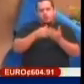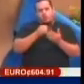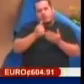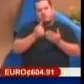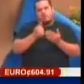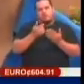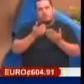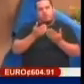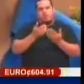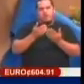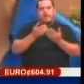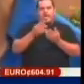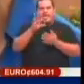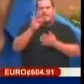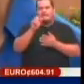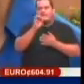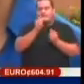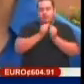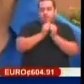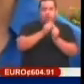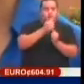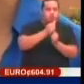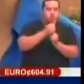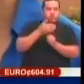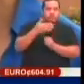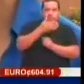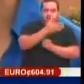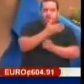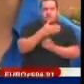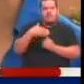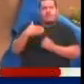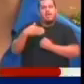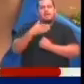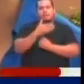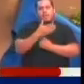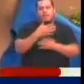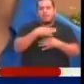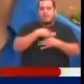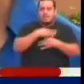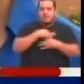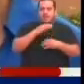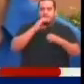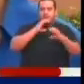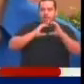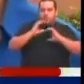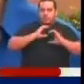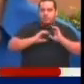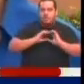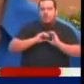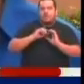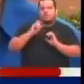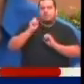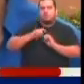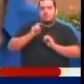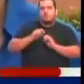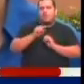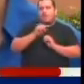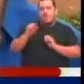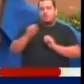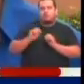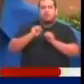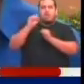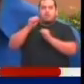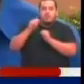fauna de acompañamiento, que son otros peces. La mayoría son peces también de interés comercial, que son los que necesitan estos